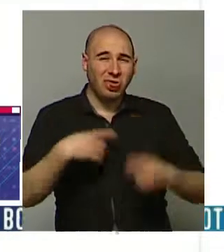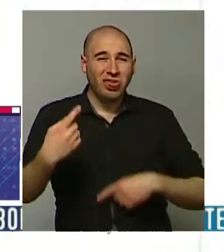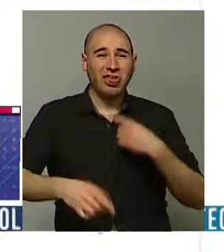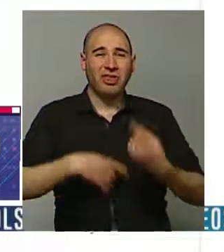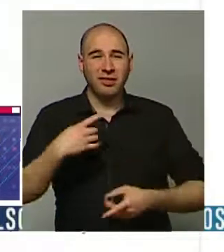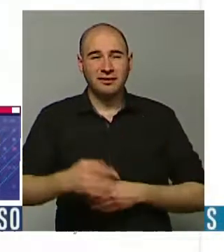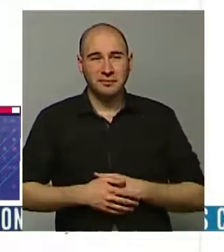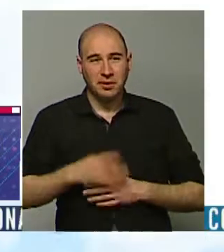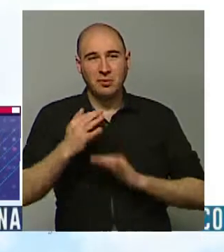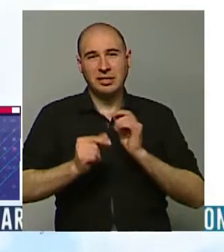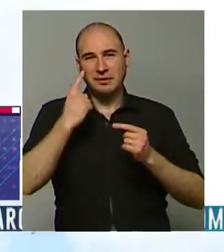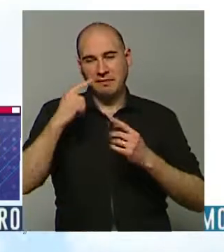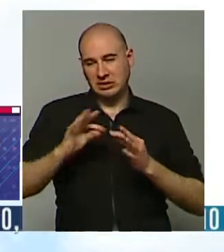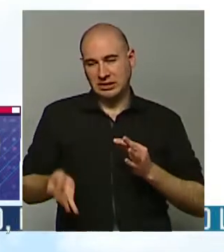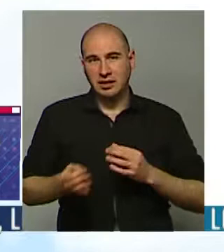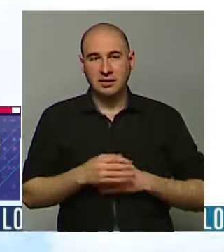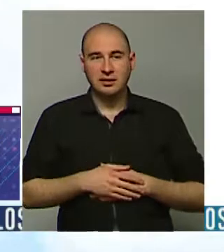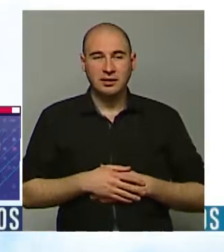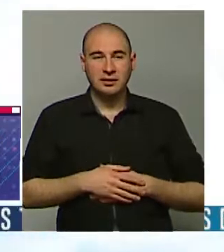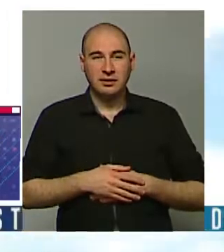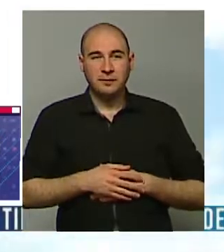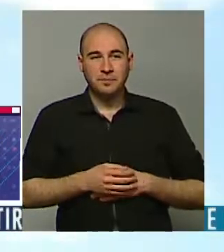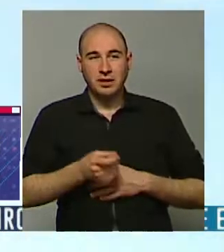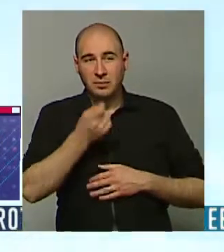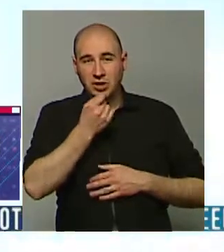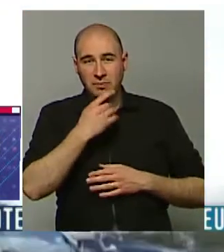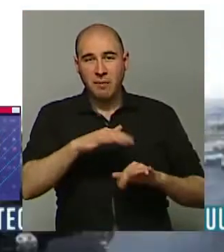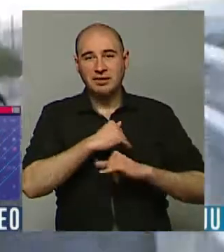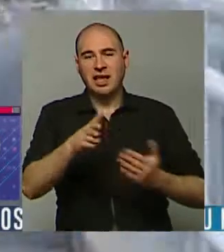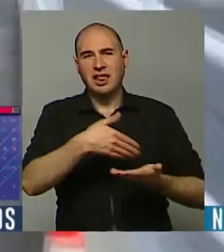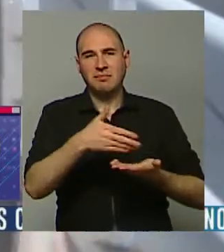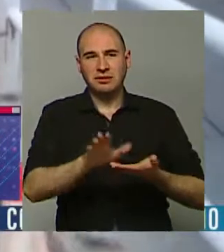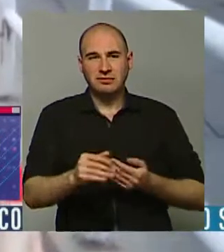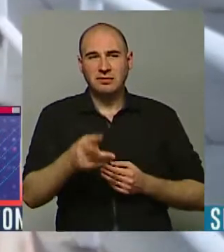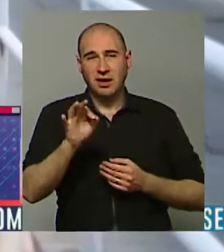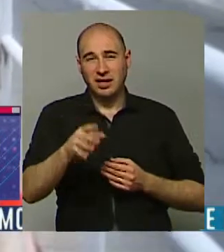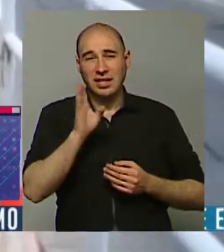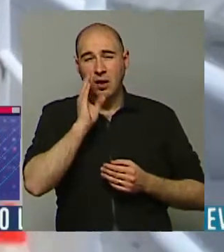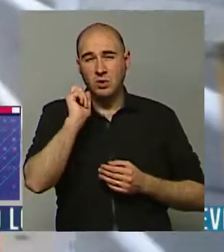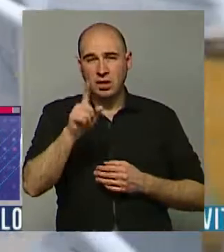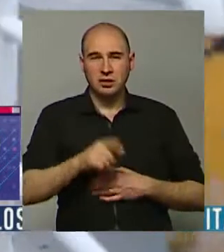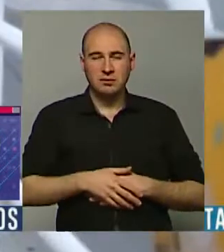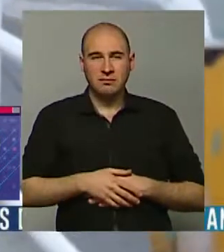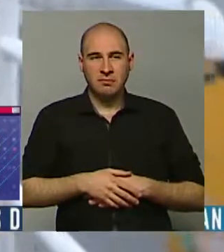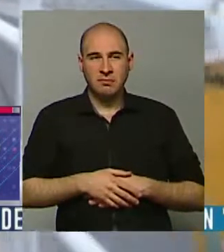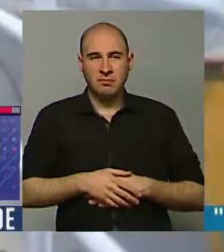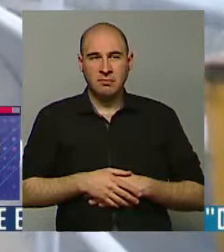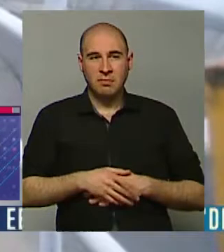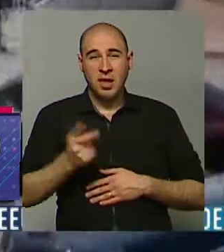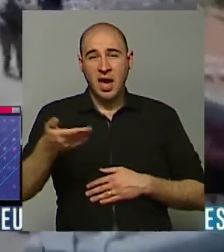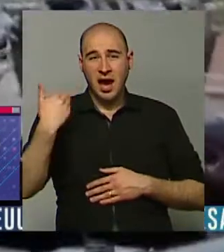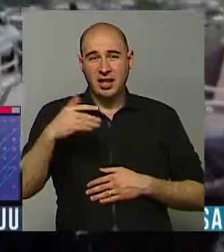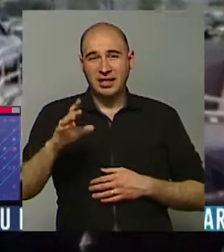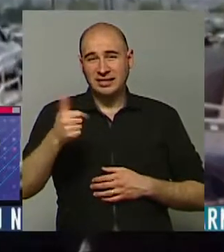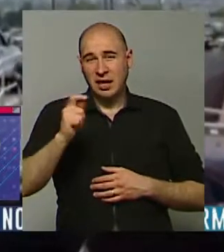sea, obviamente hablar de un vecino, el resto, o sea, hablar mensajes racistas y más, como sabemos que está Estados Unidos. Ya tuvo en los